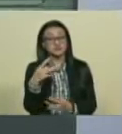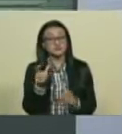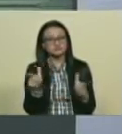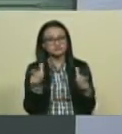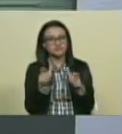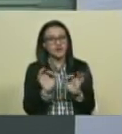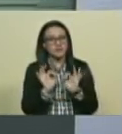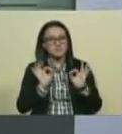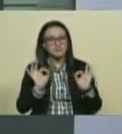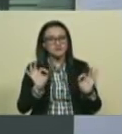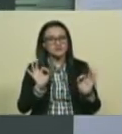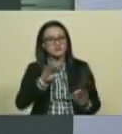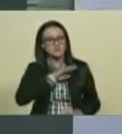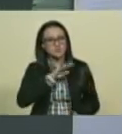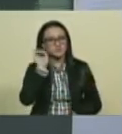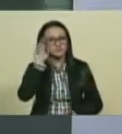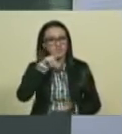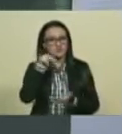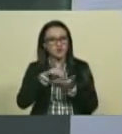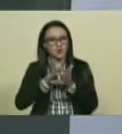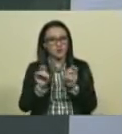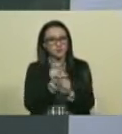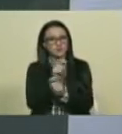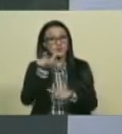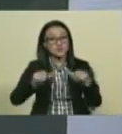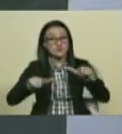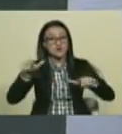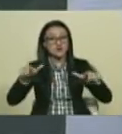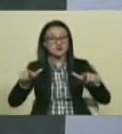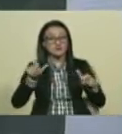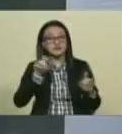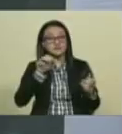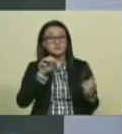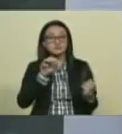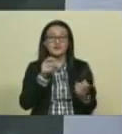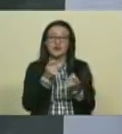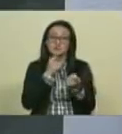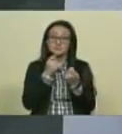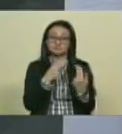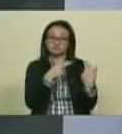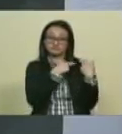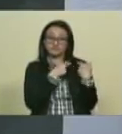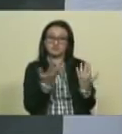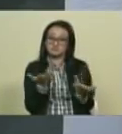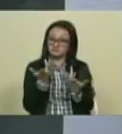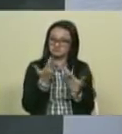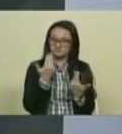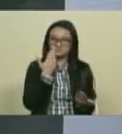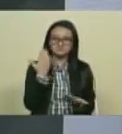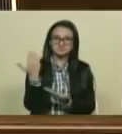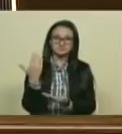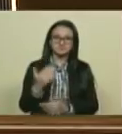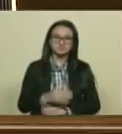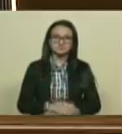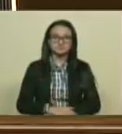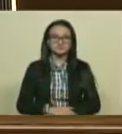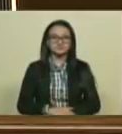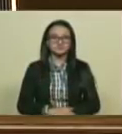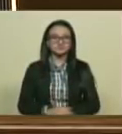especial de la Asamblea Nacional Constituyente. En el lugar está nuestro compañero Asdrúbal López Grafe con todos los detalles.